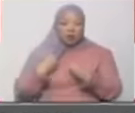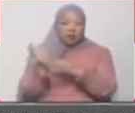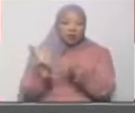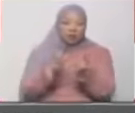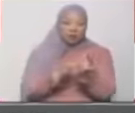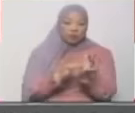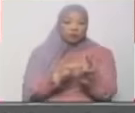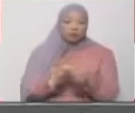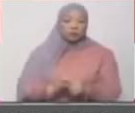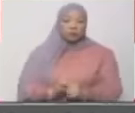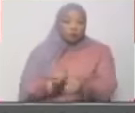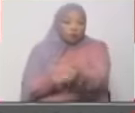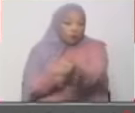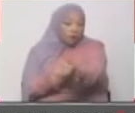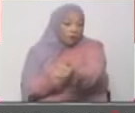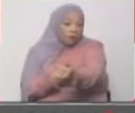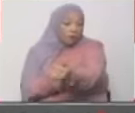Tus hermanos creyeron